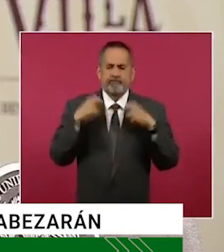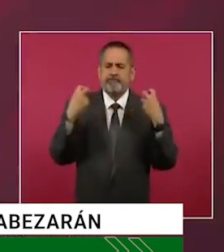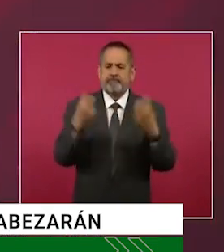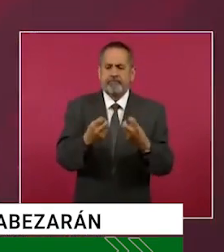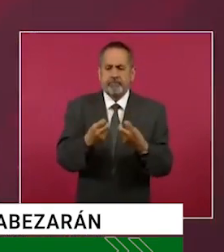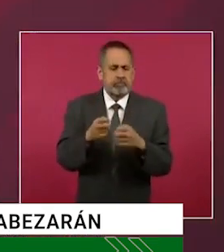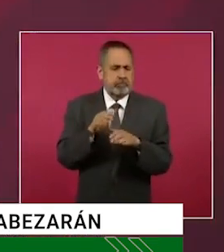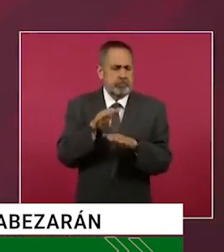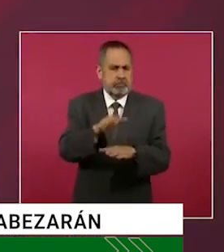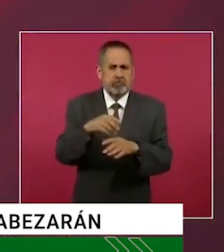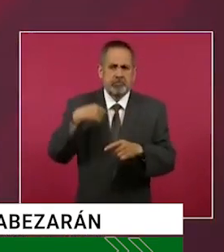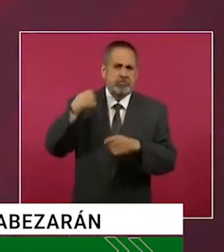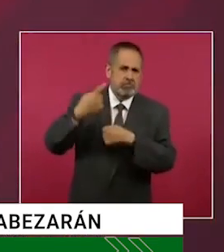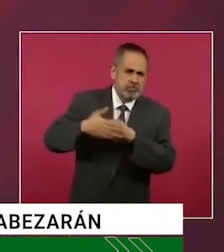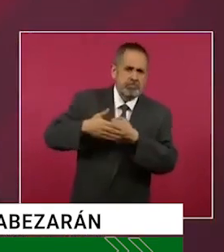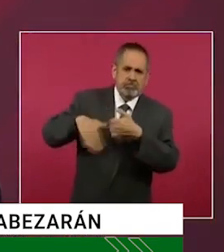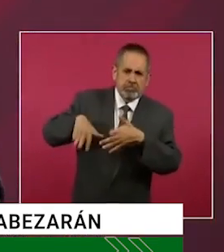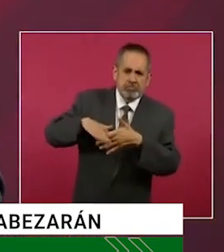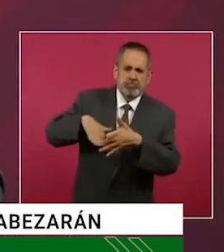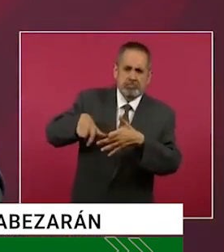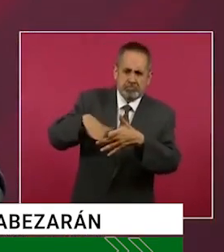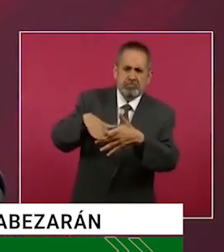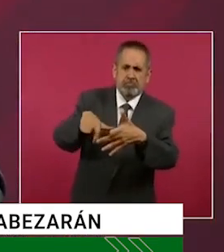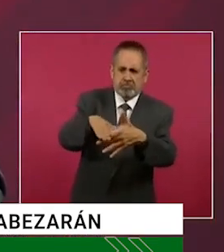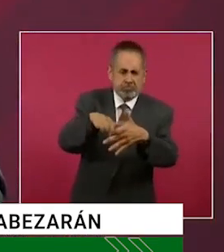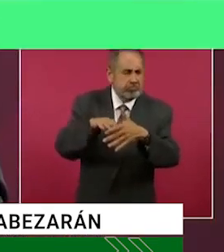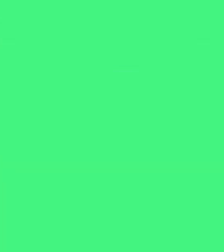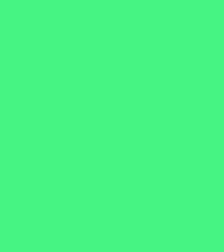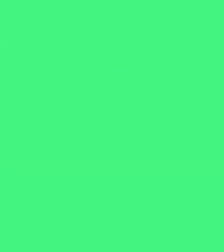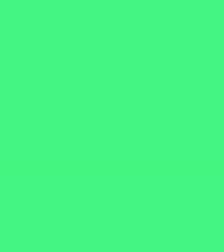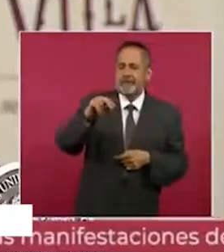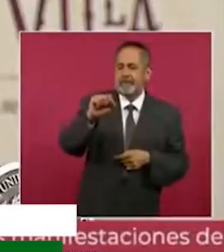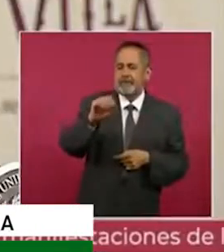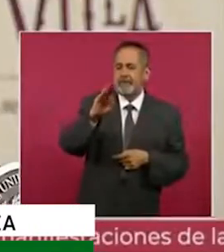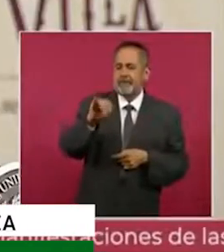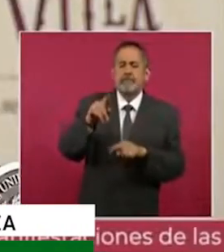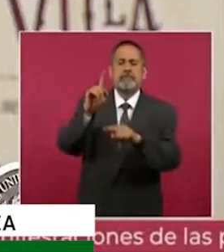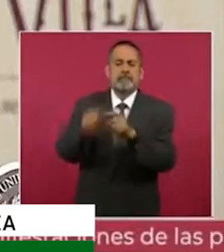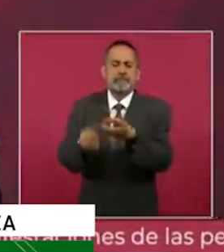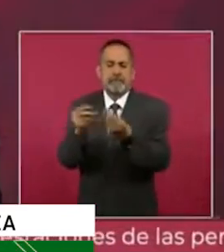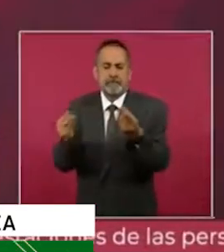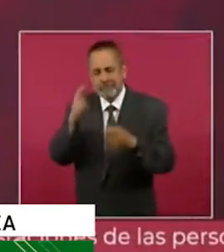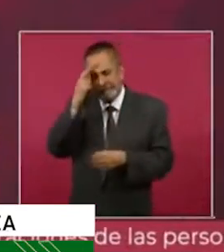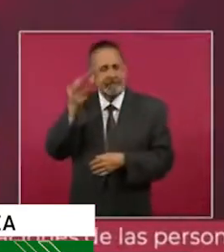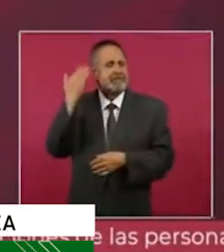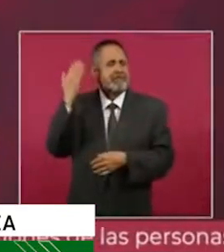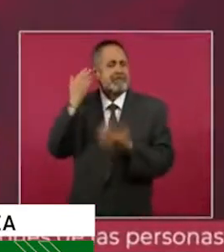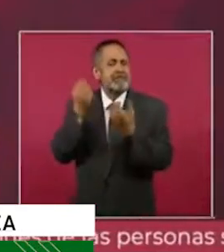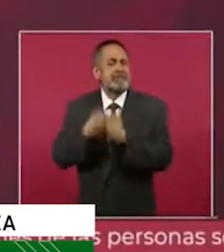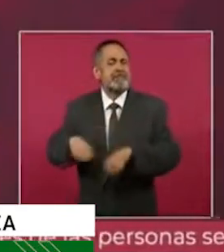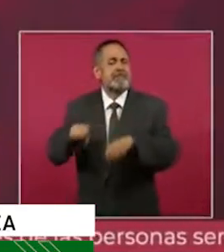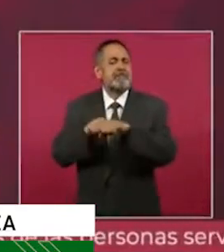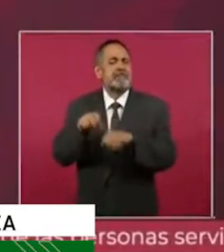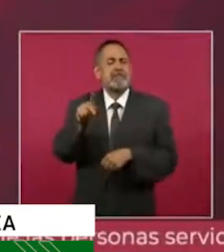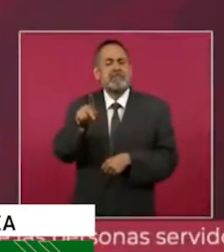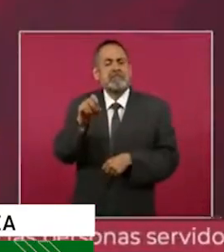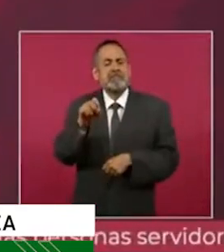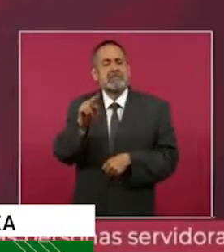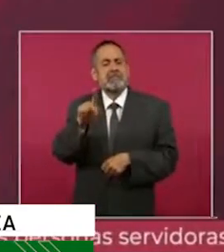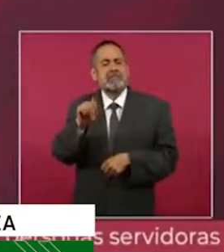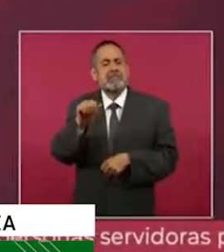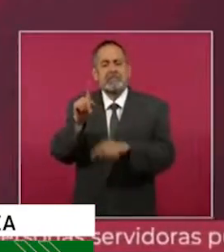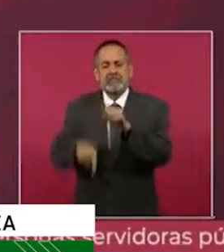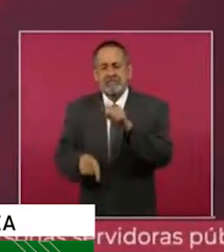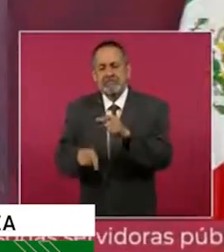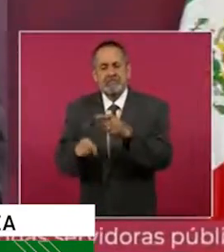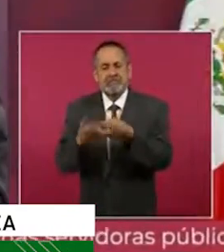hace periódicamente a la Estrategia Nacional de Seguridad. Adán Augusto López Hernández celebró la aprobación de las